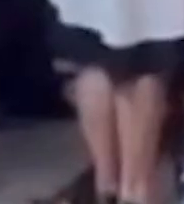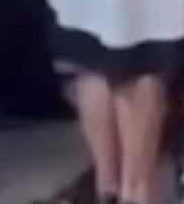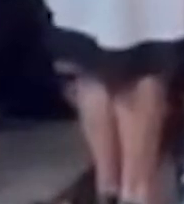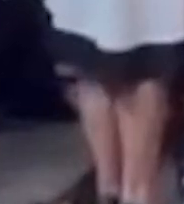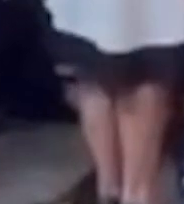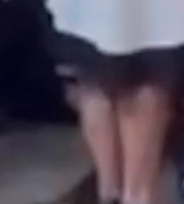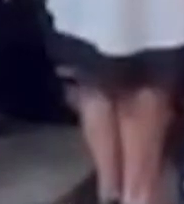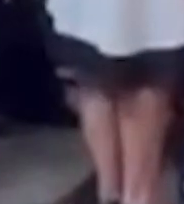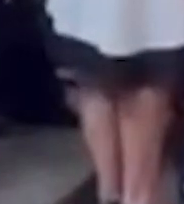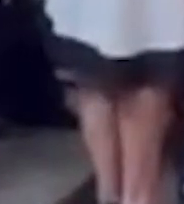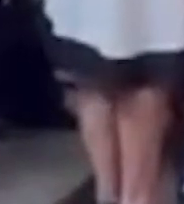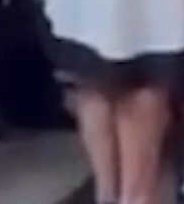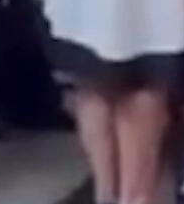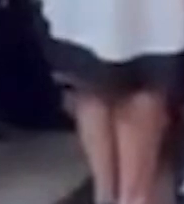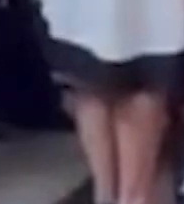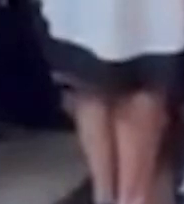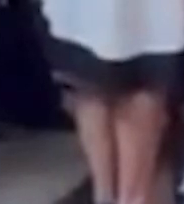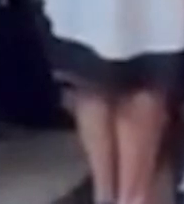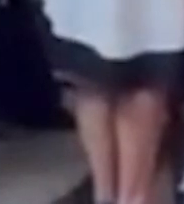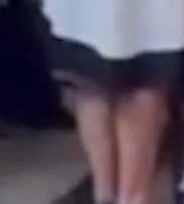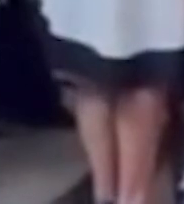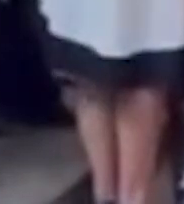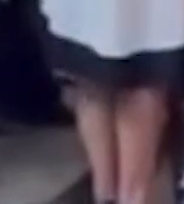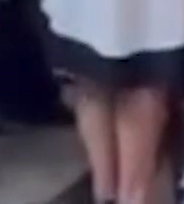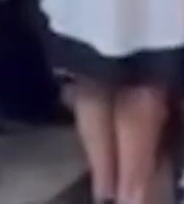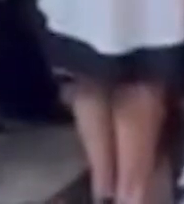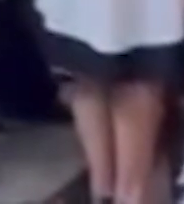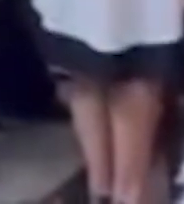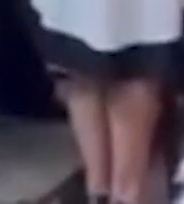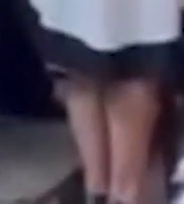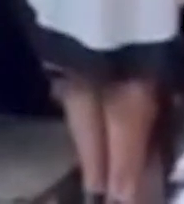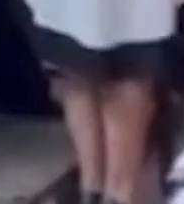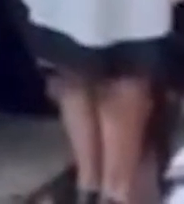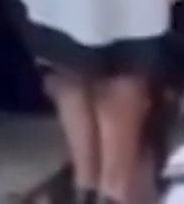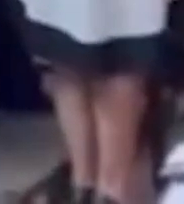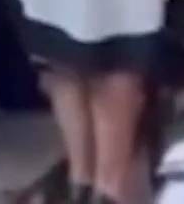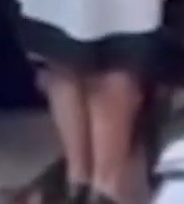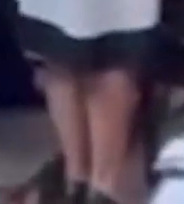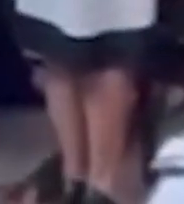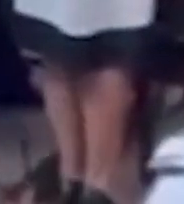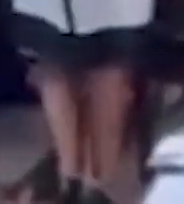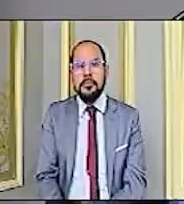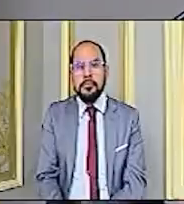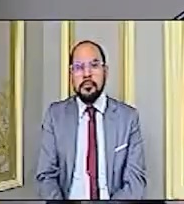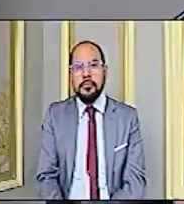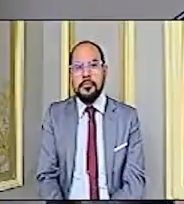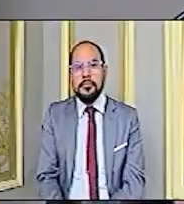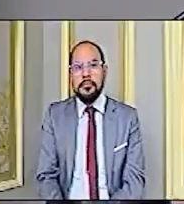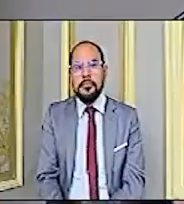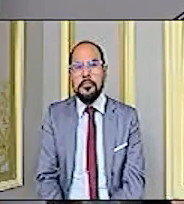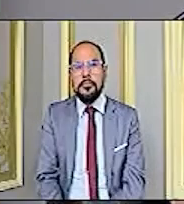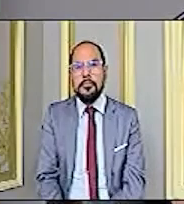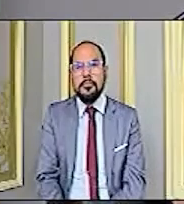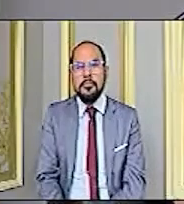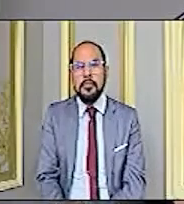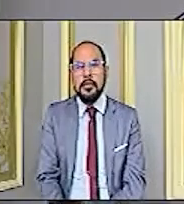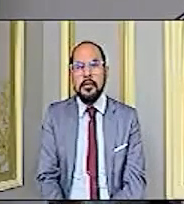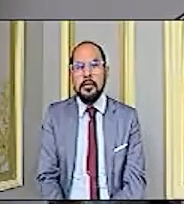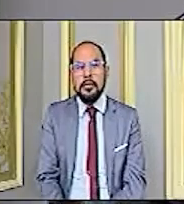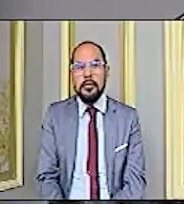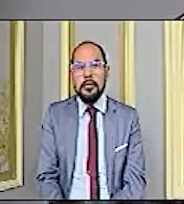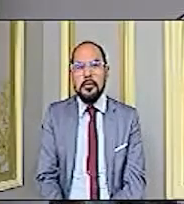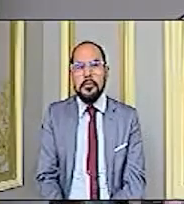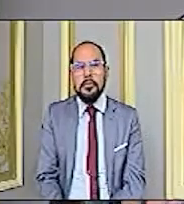falta de sororidad a pesar de ser una de las primeras en presumir en redes sociales la aprobación de la también llamada Ley Malena. Durante la sesión del jueves, Camarillo